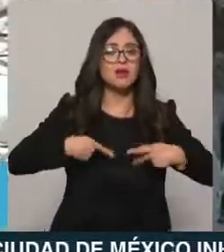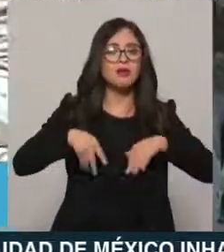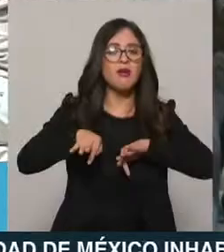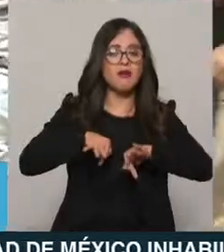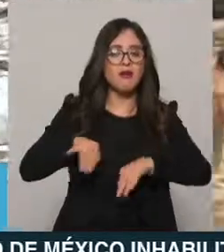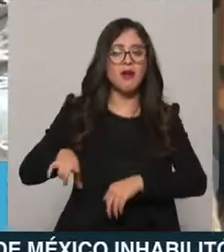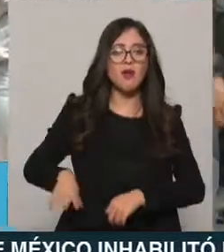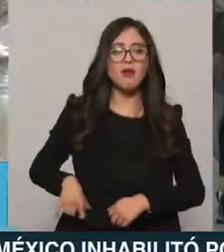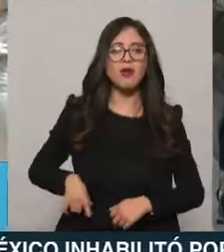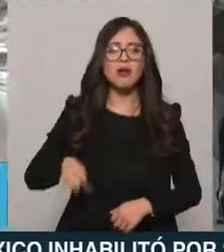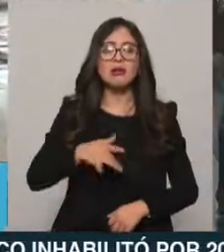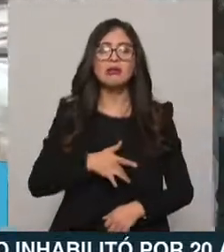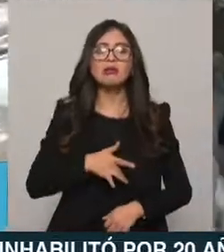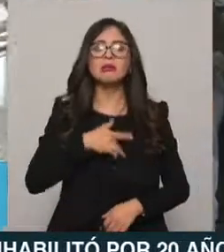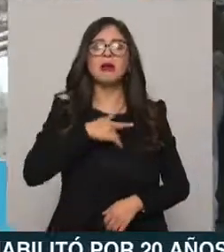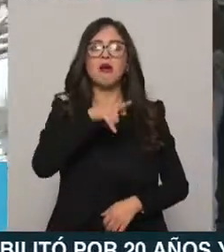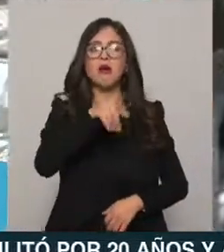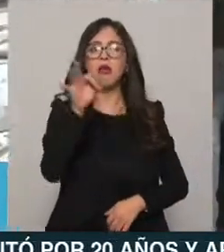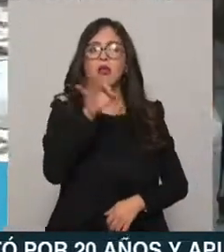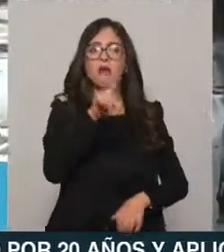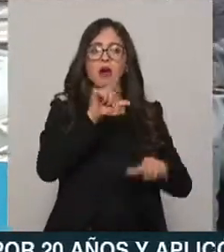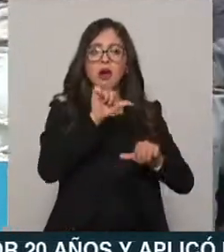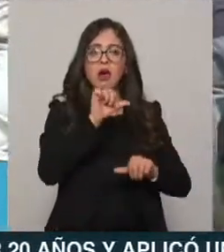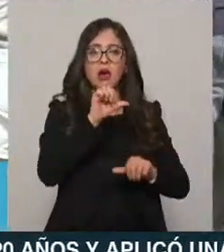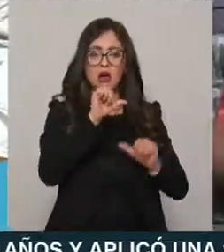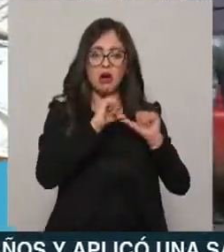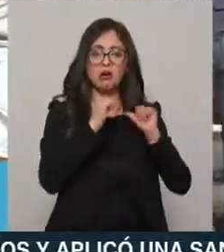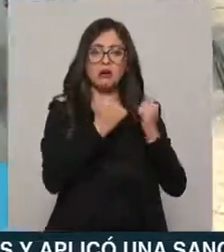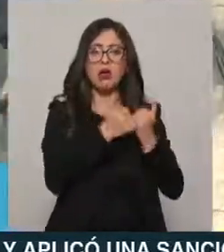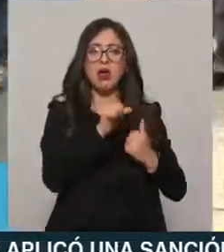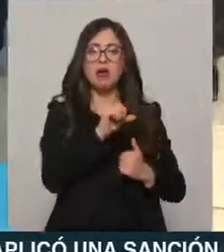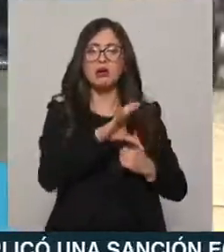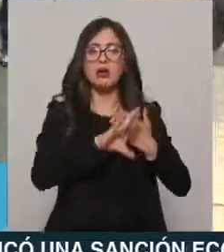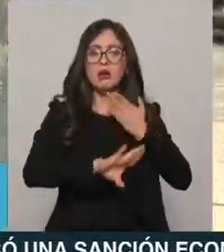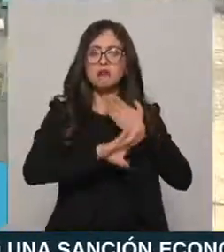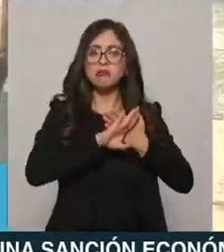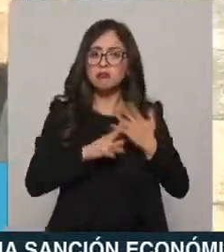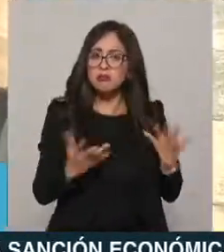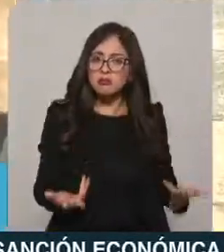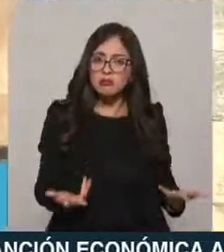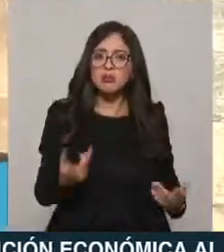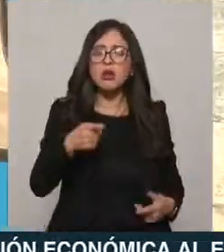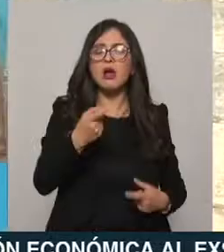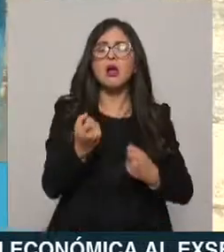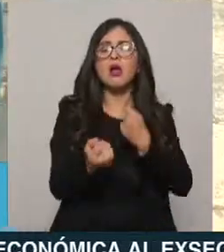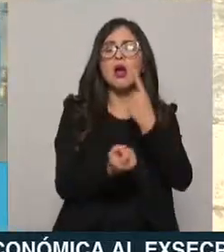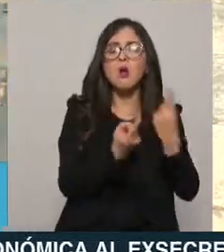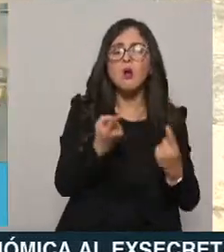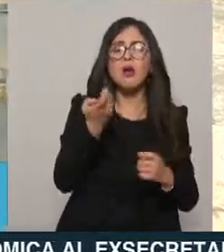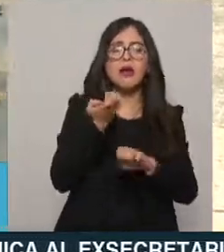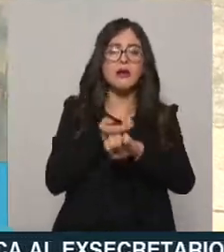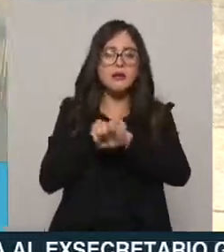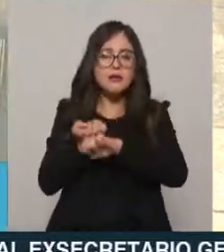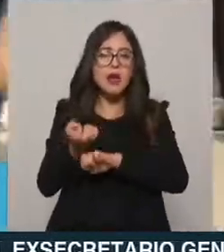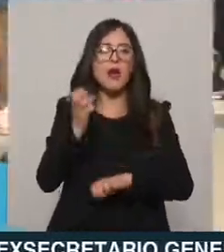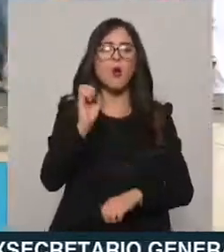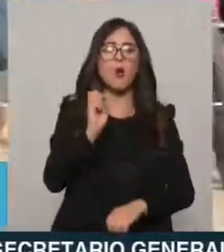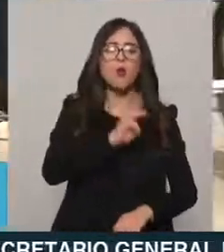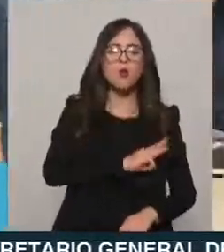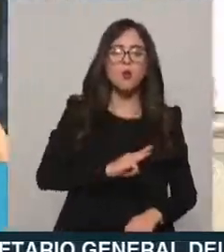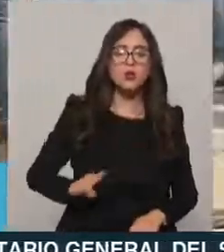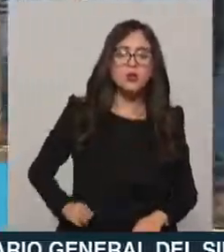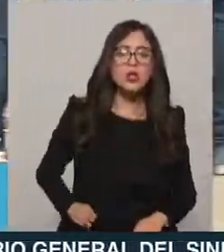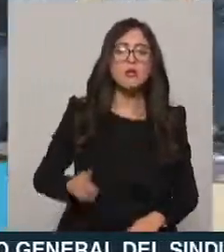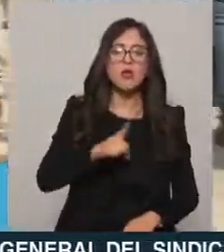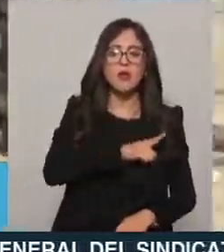como atacadas, ¿no? Es, por ejemplo, lo que pasa cuando decimos, oiga, en tal estado, en tal municipio, hay que declarar la